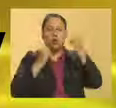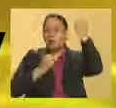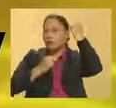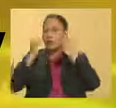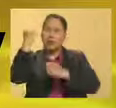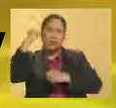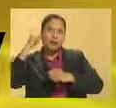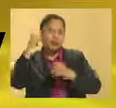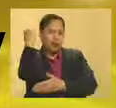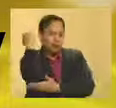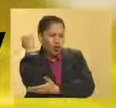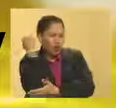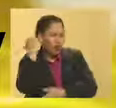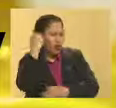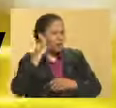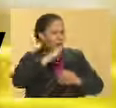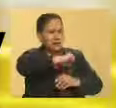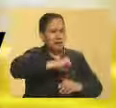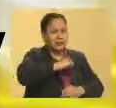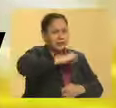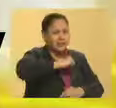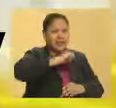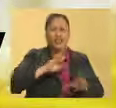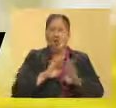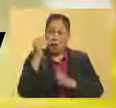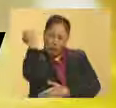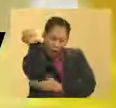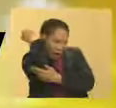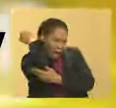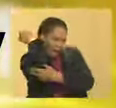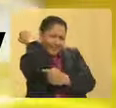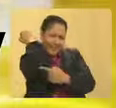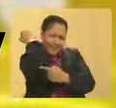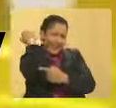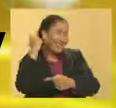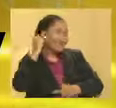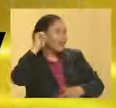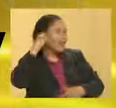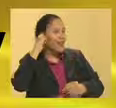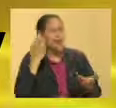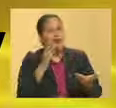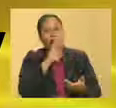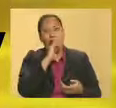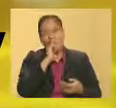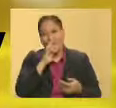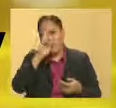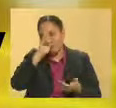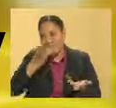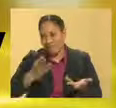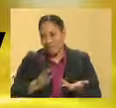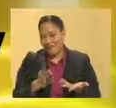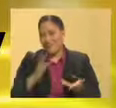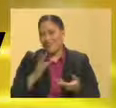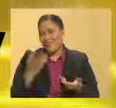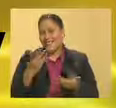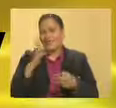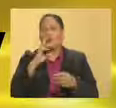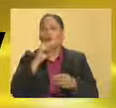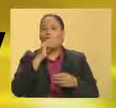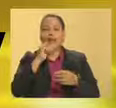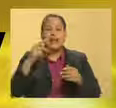codos? ¿Codos? O sea, no te claro, puedes meter. Claro, o sea, no. ¿Cómo le hago para...? Claro, o sea, no te los puedes limpiar. No te cuando puedes meter mucho,